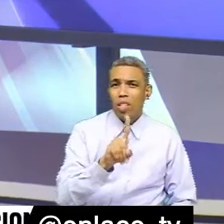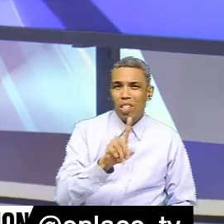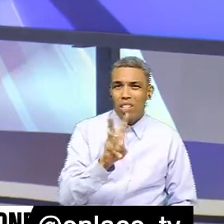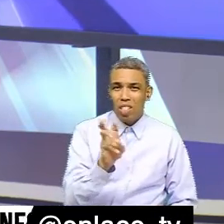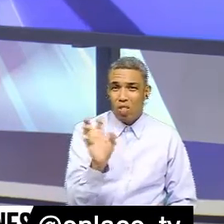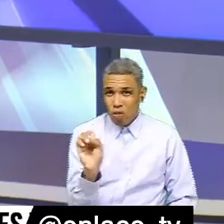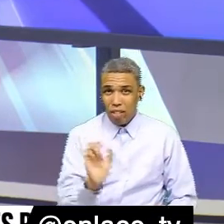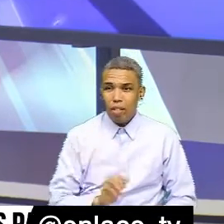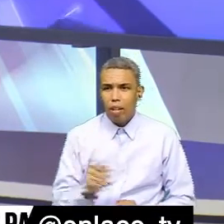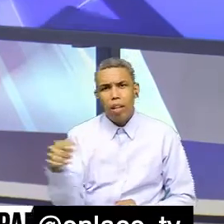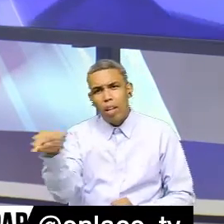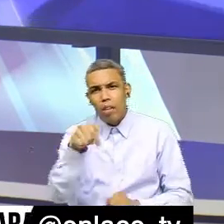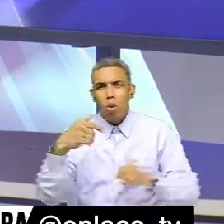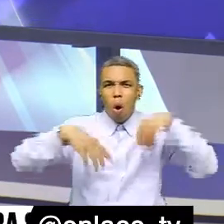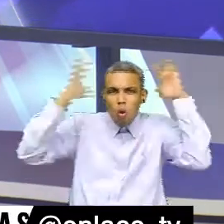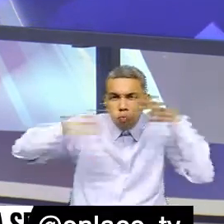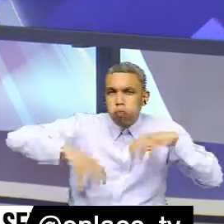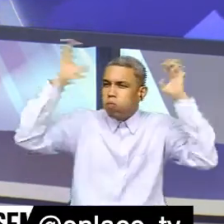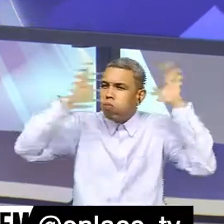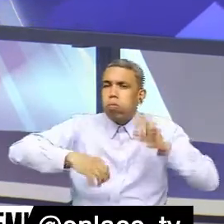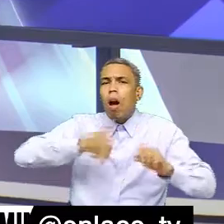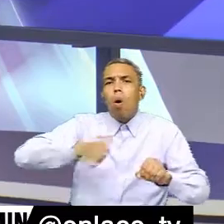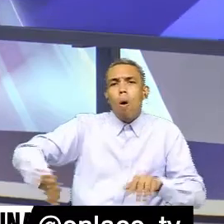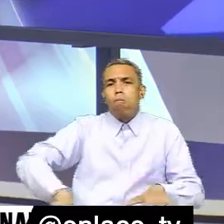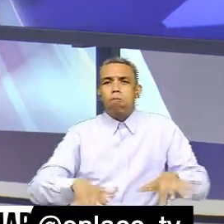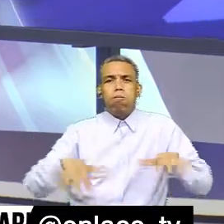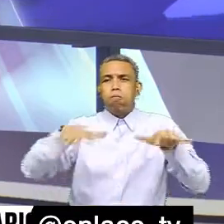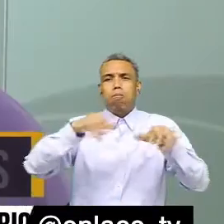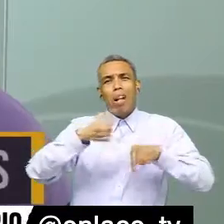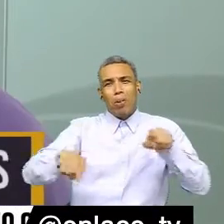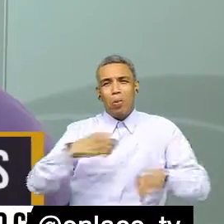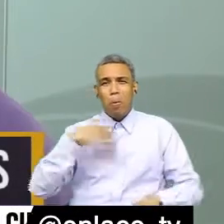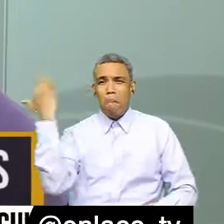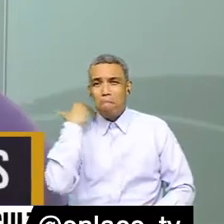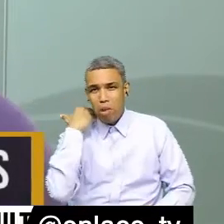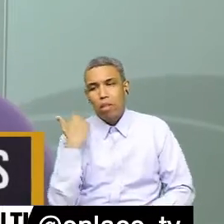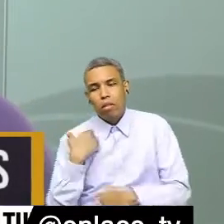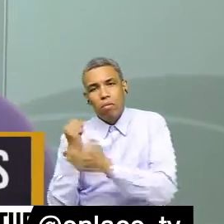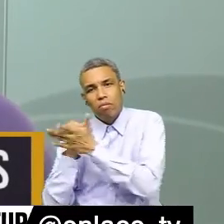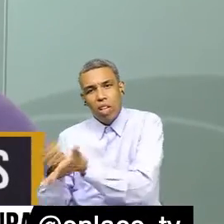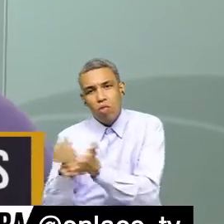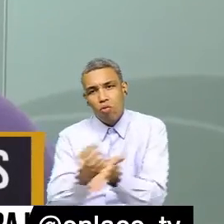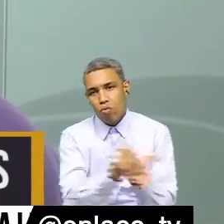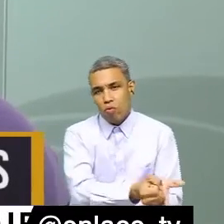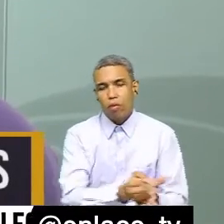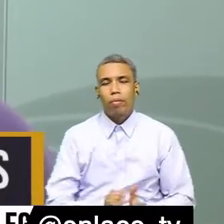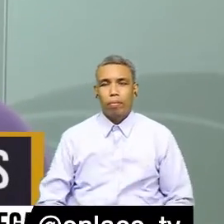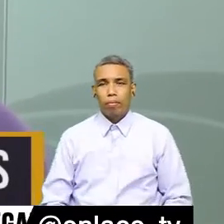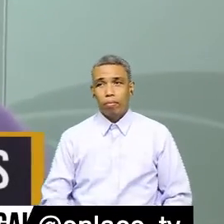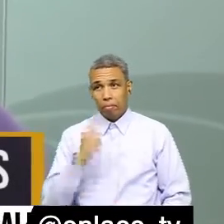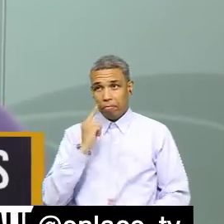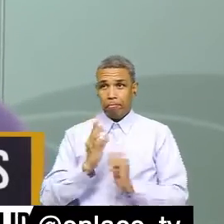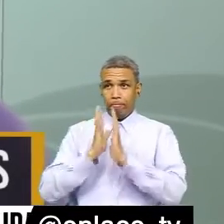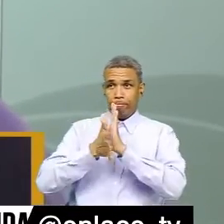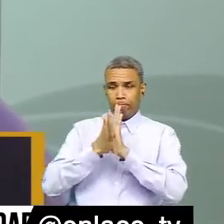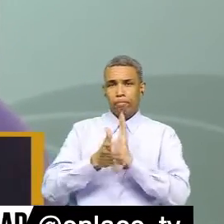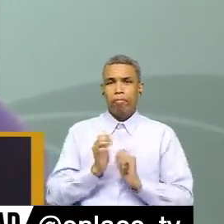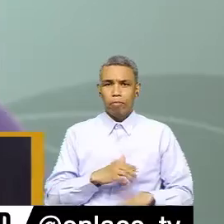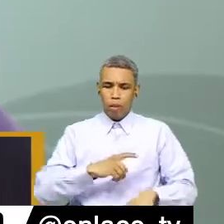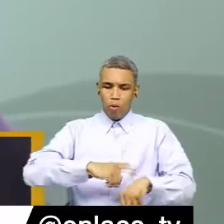sufrir afectaciones por lluvias y tormentas de los últimos días bueno sobre las tres y media de la tarde aún nos encontramos